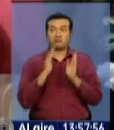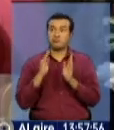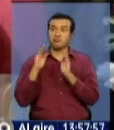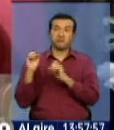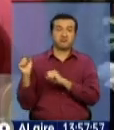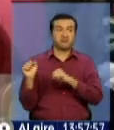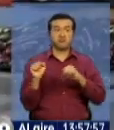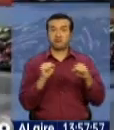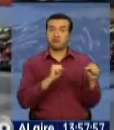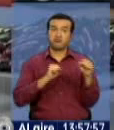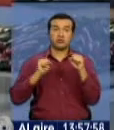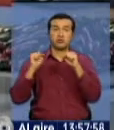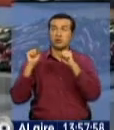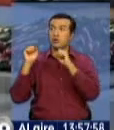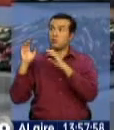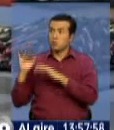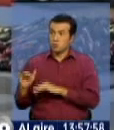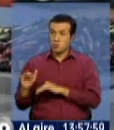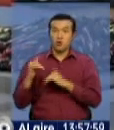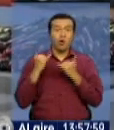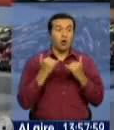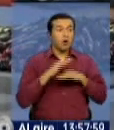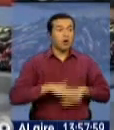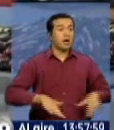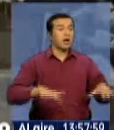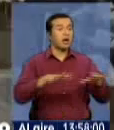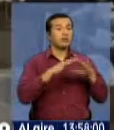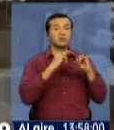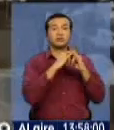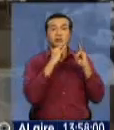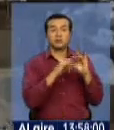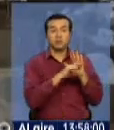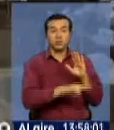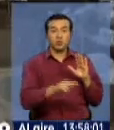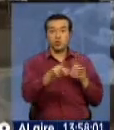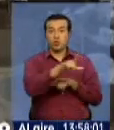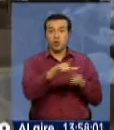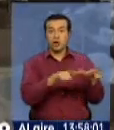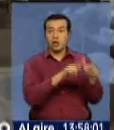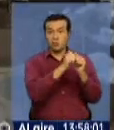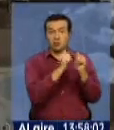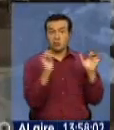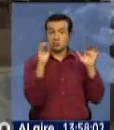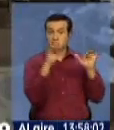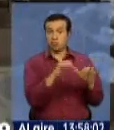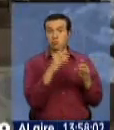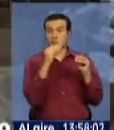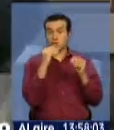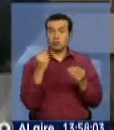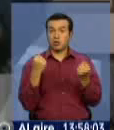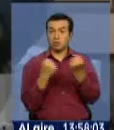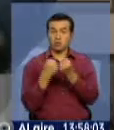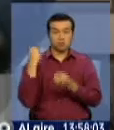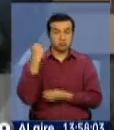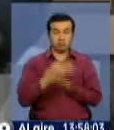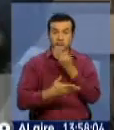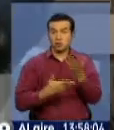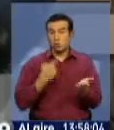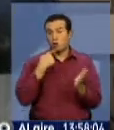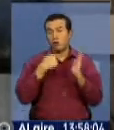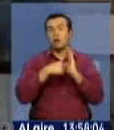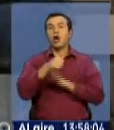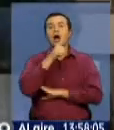el Junior Club, se han convertido en casas de refugio. Y es hasta donde además llega la ayuda humanitaria, entre